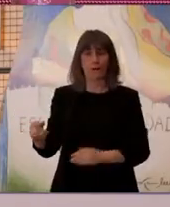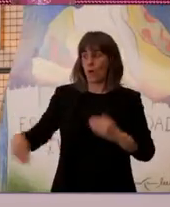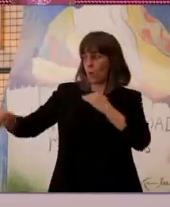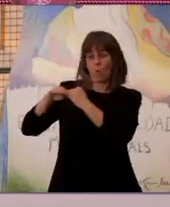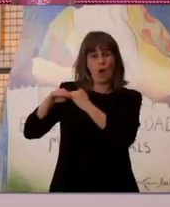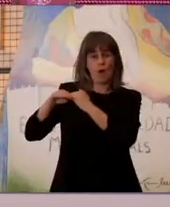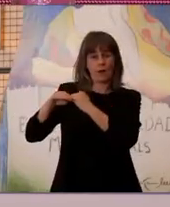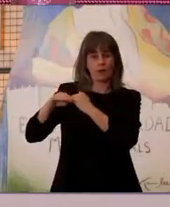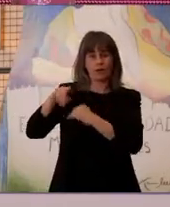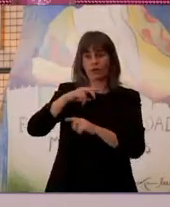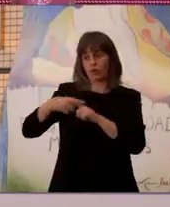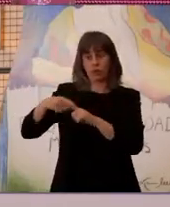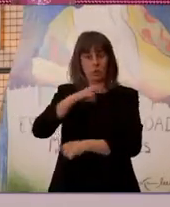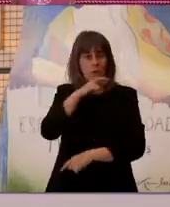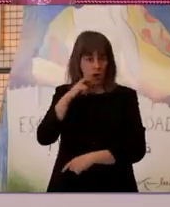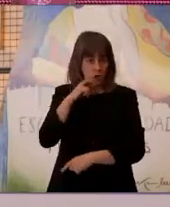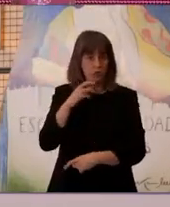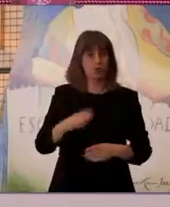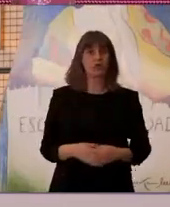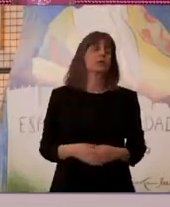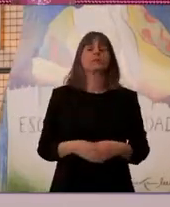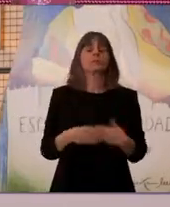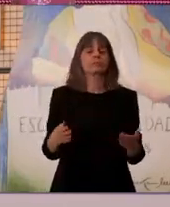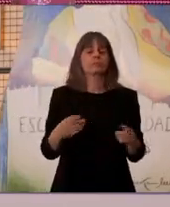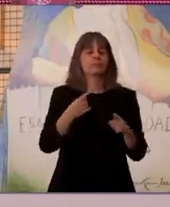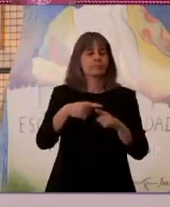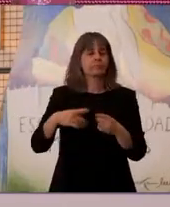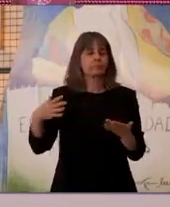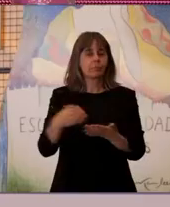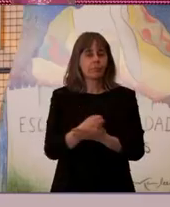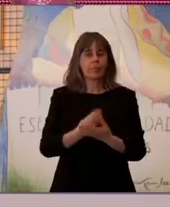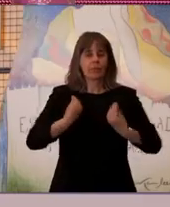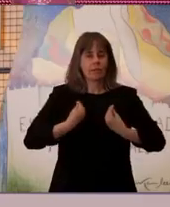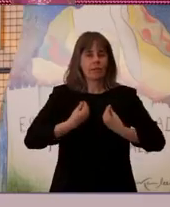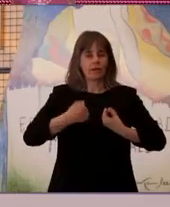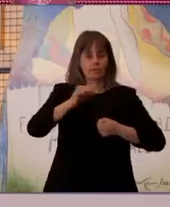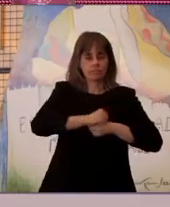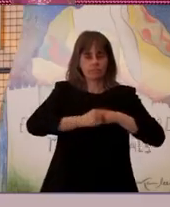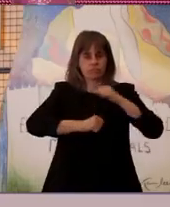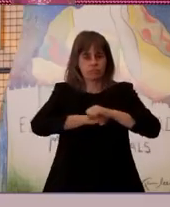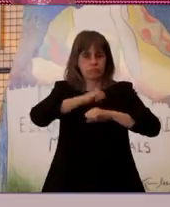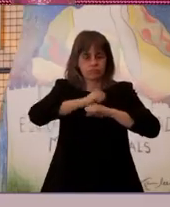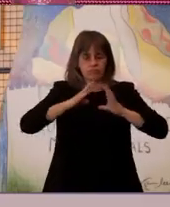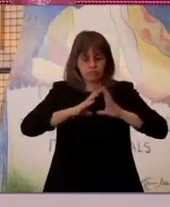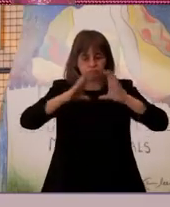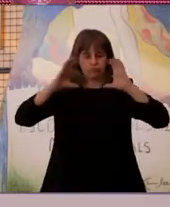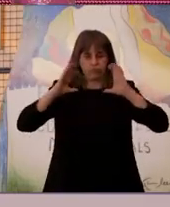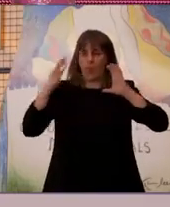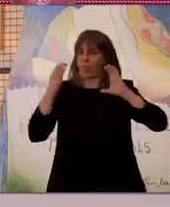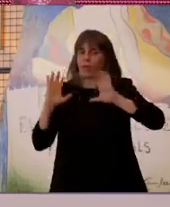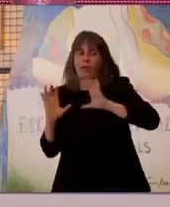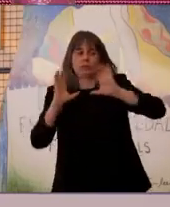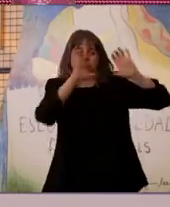por lo tanto todo eso de nuestra vida lo dejábamos aparte siempre